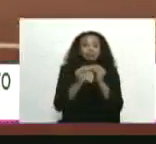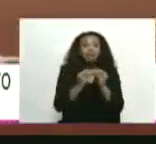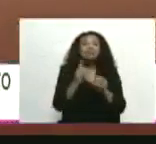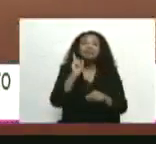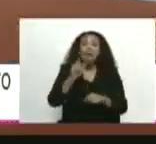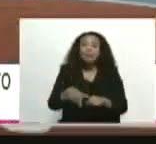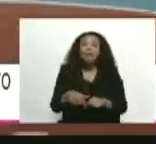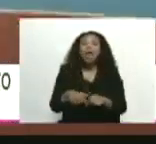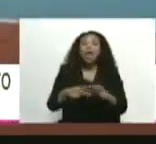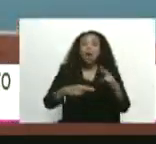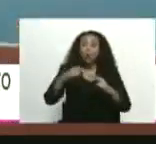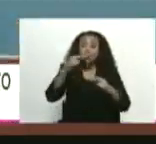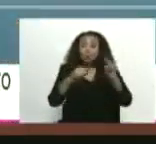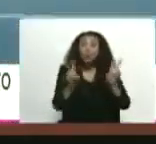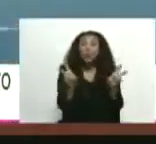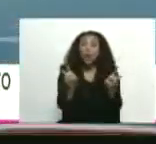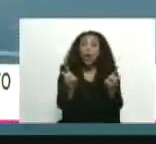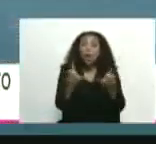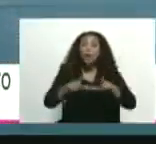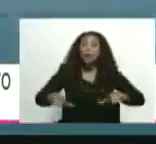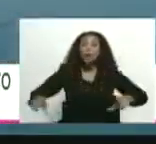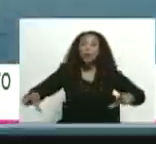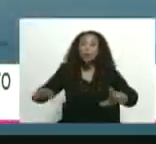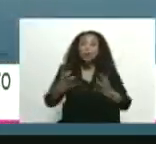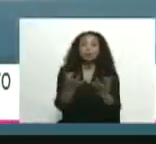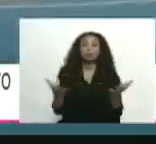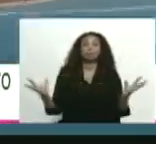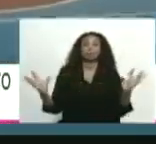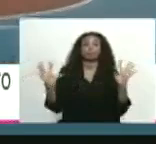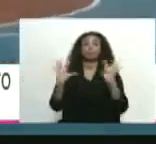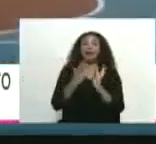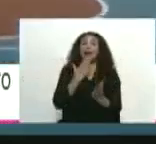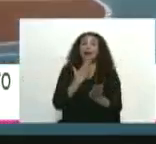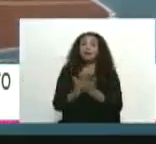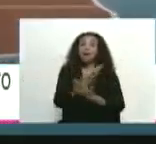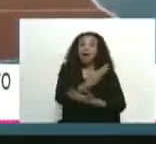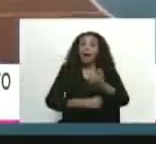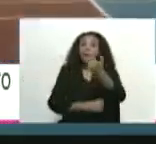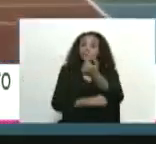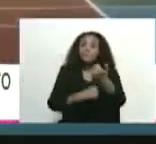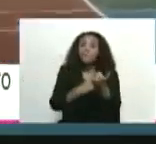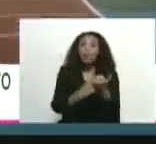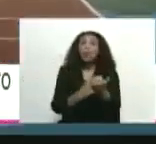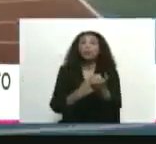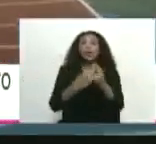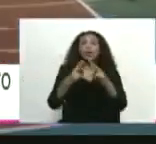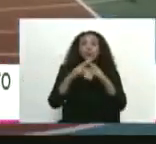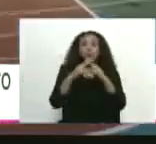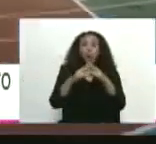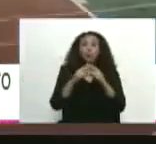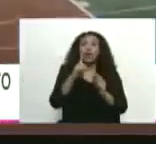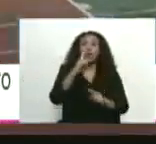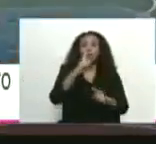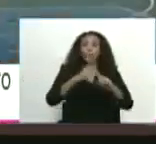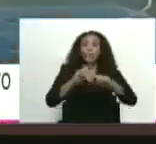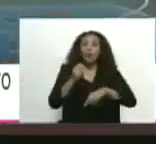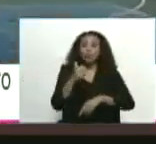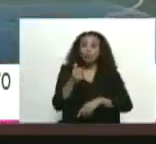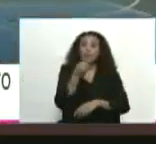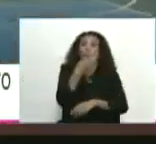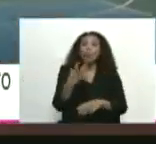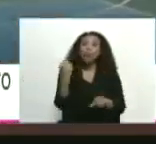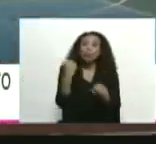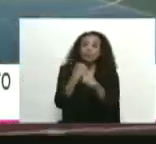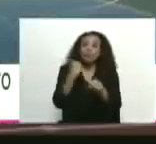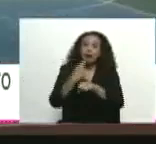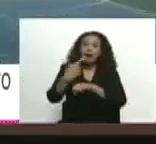sino la construcción de un complejo gigantesco. Gracias a usted y a esa maravillosa herramienta que se llama 1x10 del